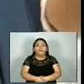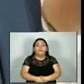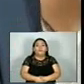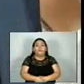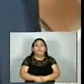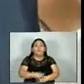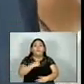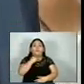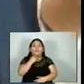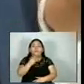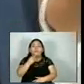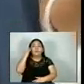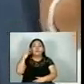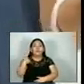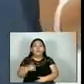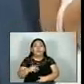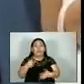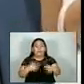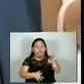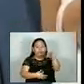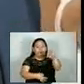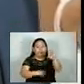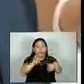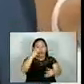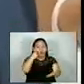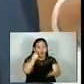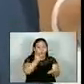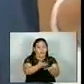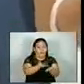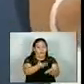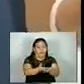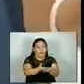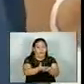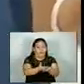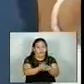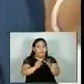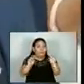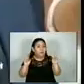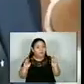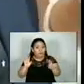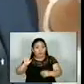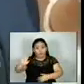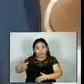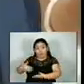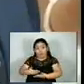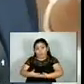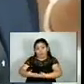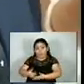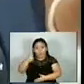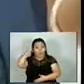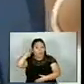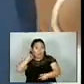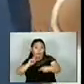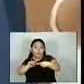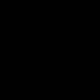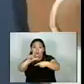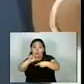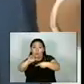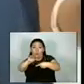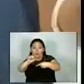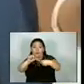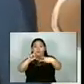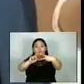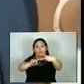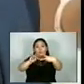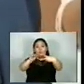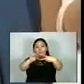Se han adicionado dos puntos de pericia sobre sus hijos, el señor Luis Antonio y